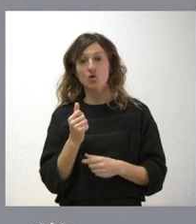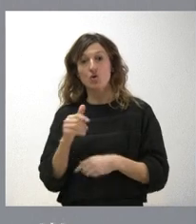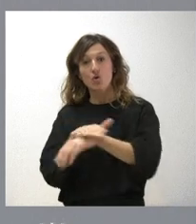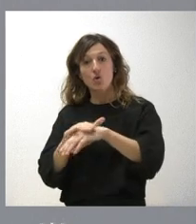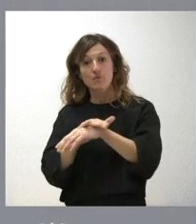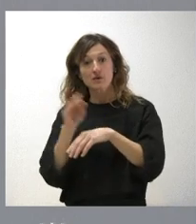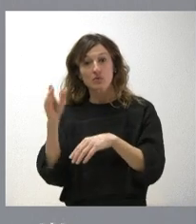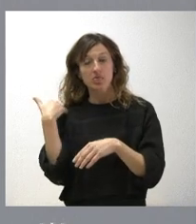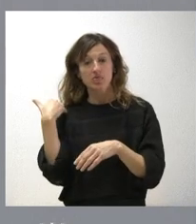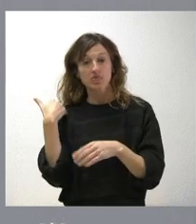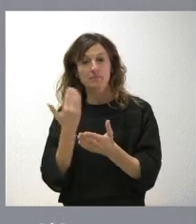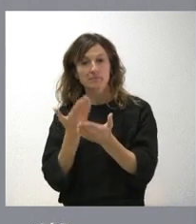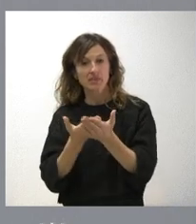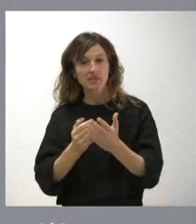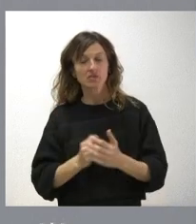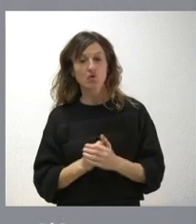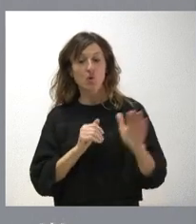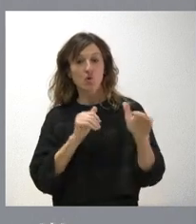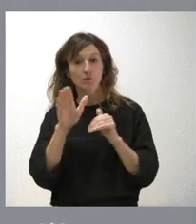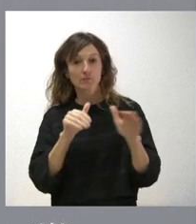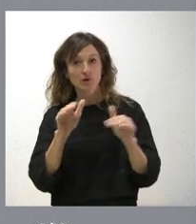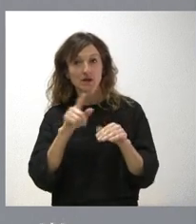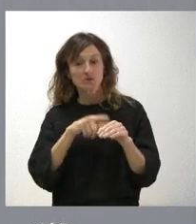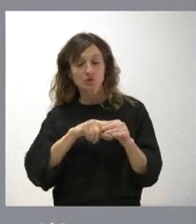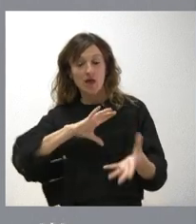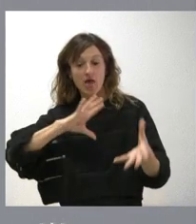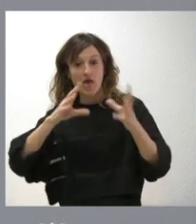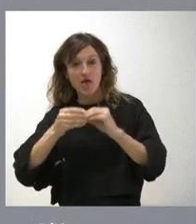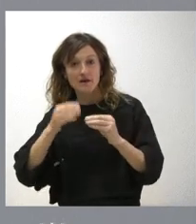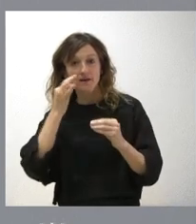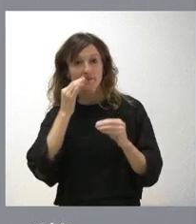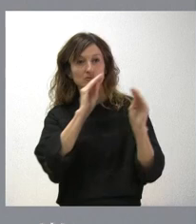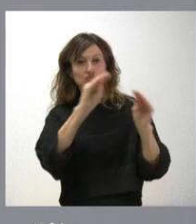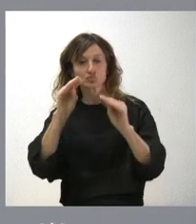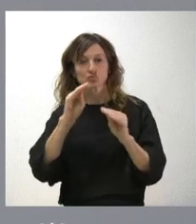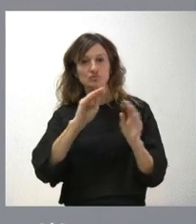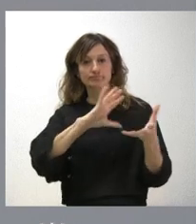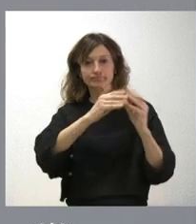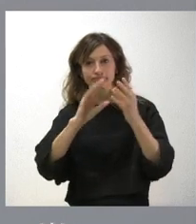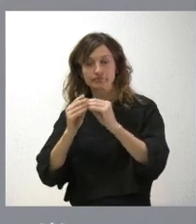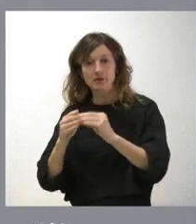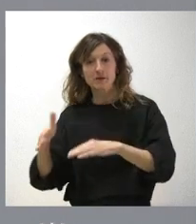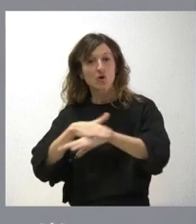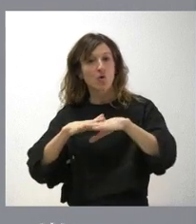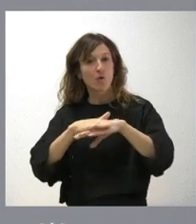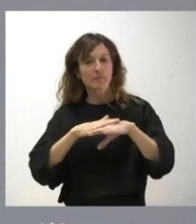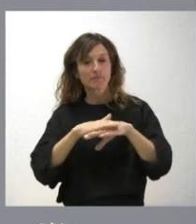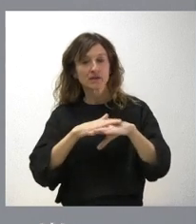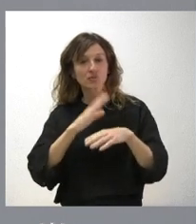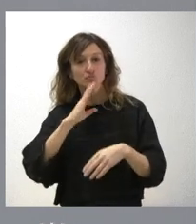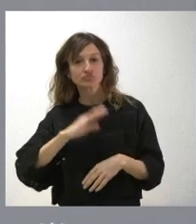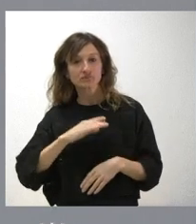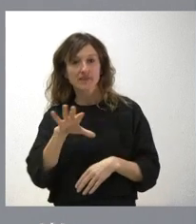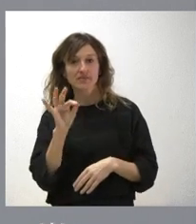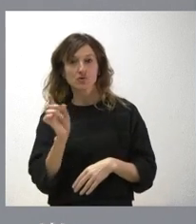momento que estas convocatorias permitieran adaptar a la realidad de cada territorio el gobierno pues no decidió que esto era lo más adecuado